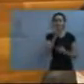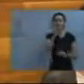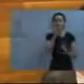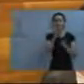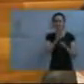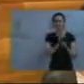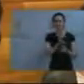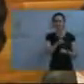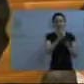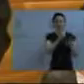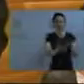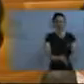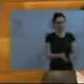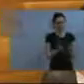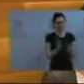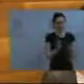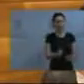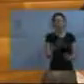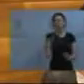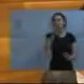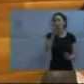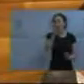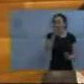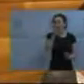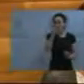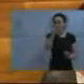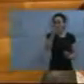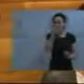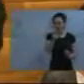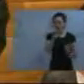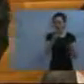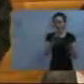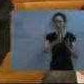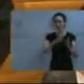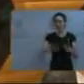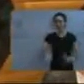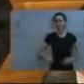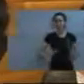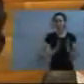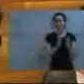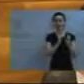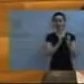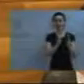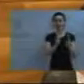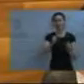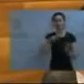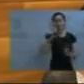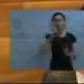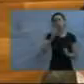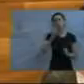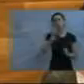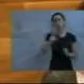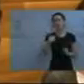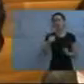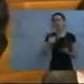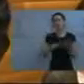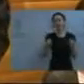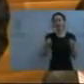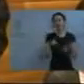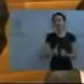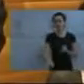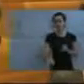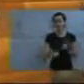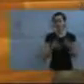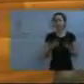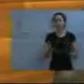bueno, que usted seguro que conoce y lo entenderá. La última licitación que yo conozco, corríjame si me equivoco, es la que